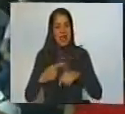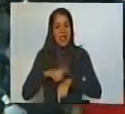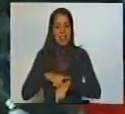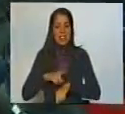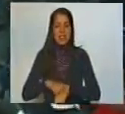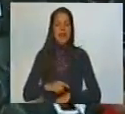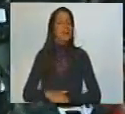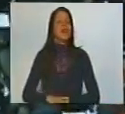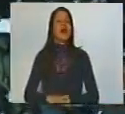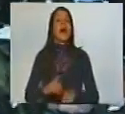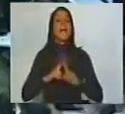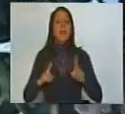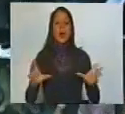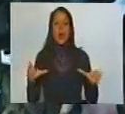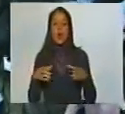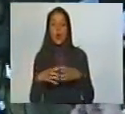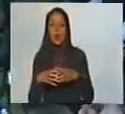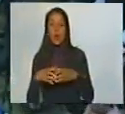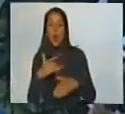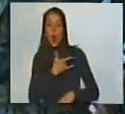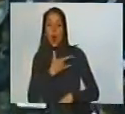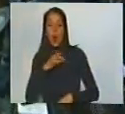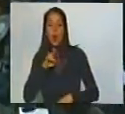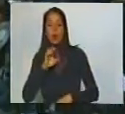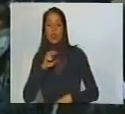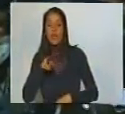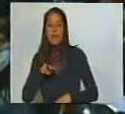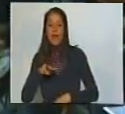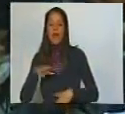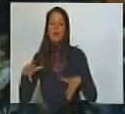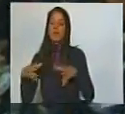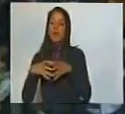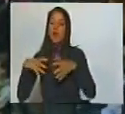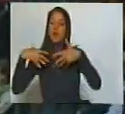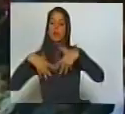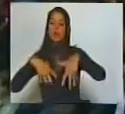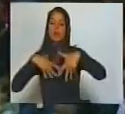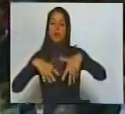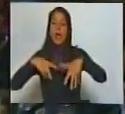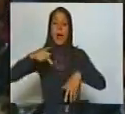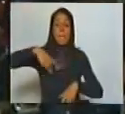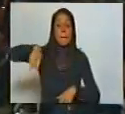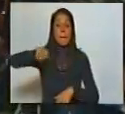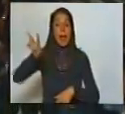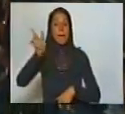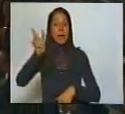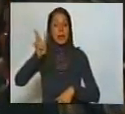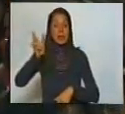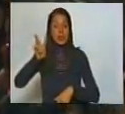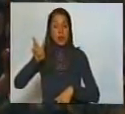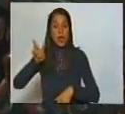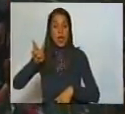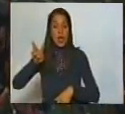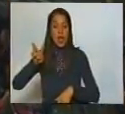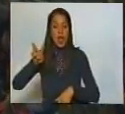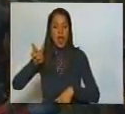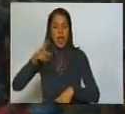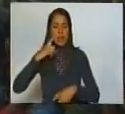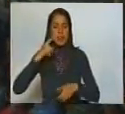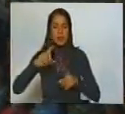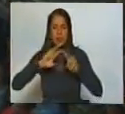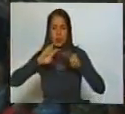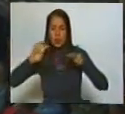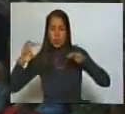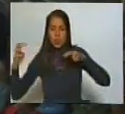es que esa manifestación, nosotros tomamos la ruta de la Plaza Venezuela y tomamos la avenida principal de San Agustín del Sur, en